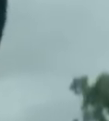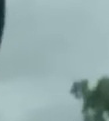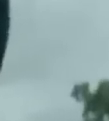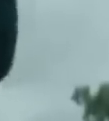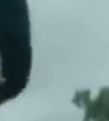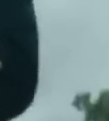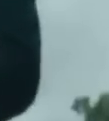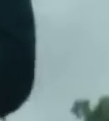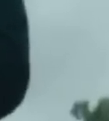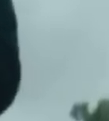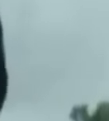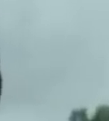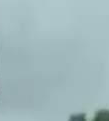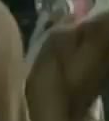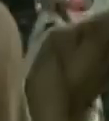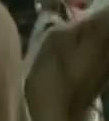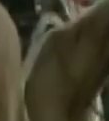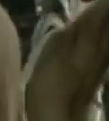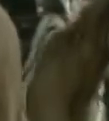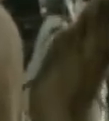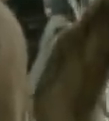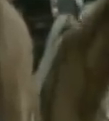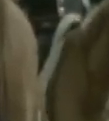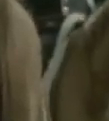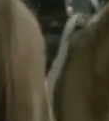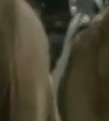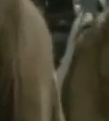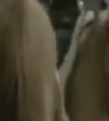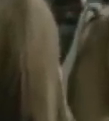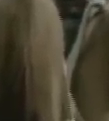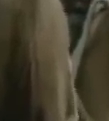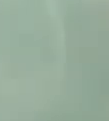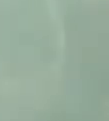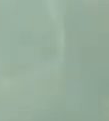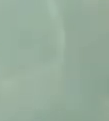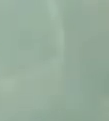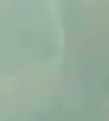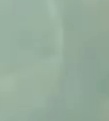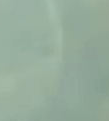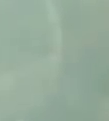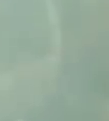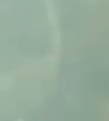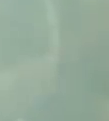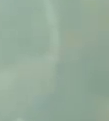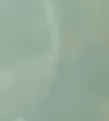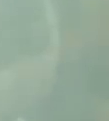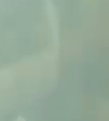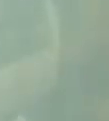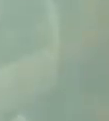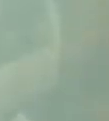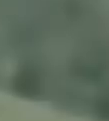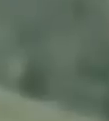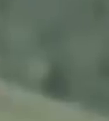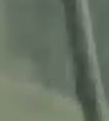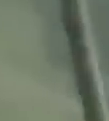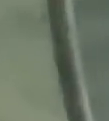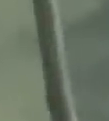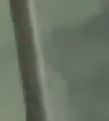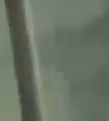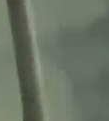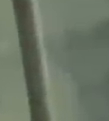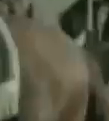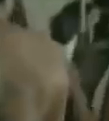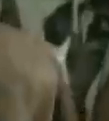azul y al rojo. Nos pidieron lo imposible y lo hicimos. ¡Ahora nos toca el remate y la gloria!